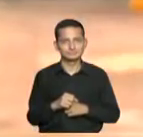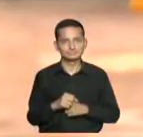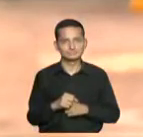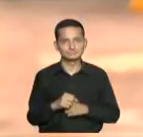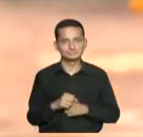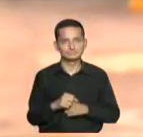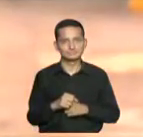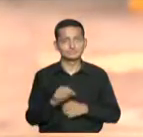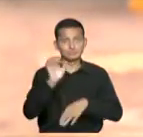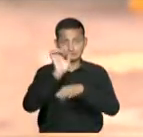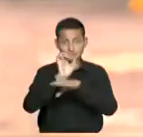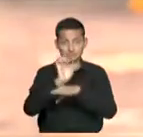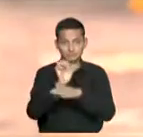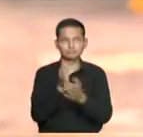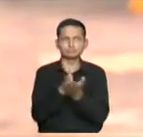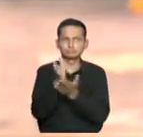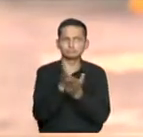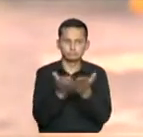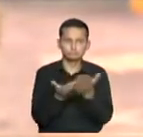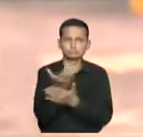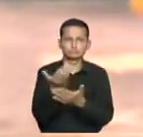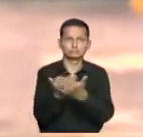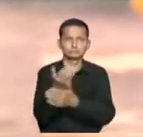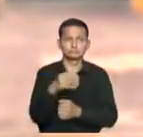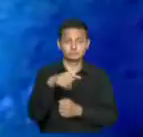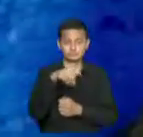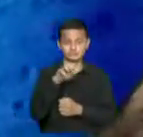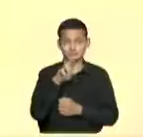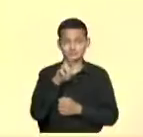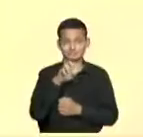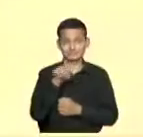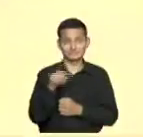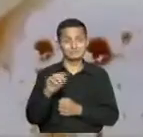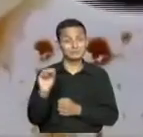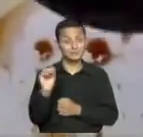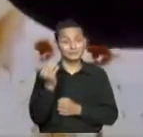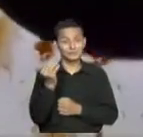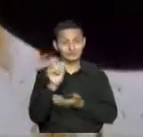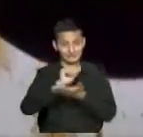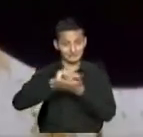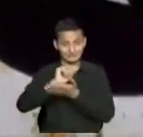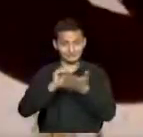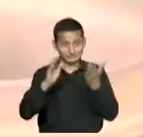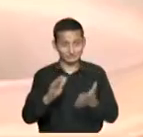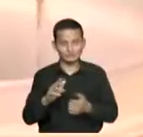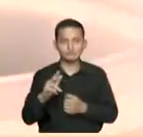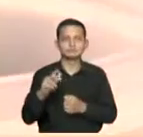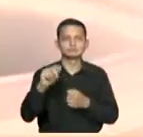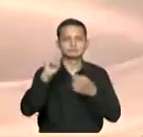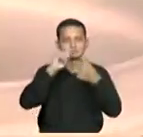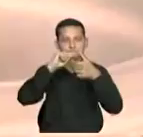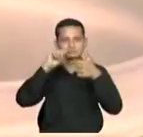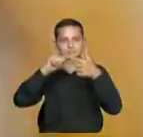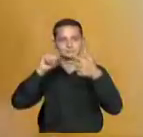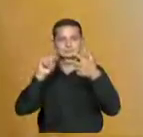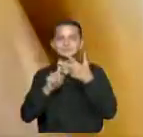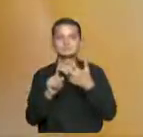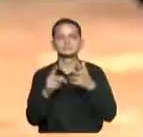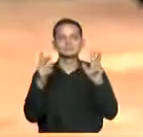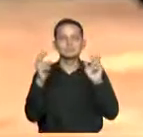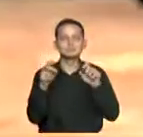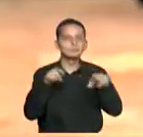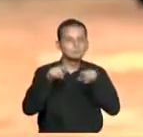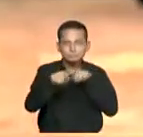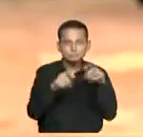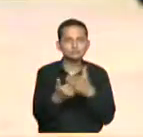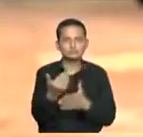Ecuador es sinónimo de emprendimiento. Luis Pérez, joven azuayo, es ganador del tercer puesto del concurso Liga de Emprendedores,